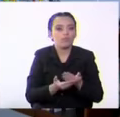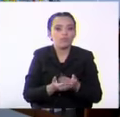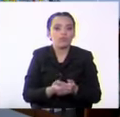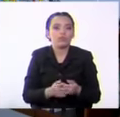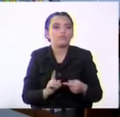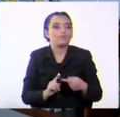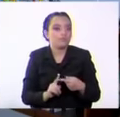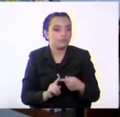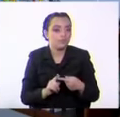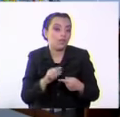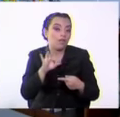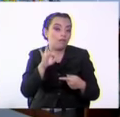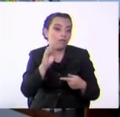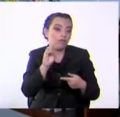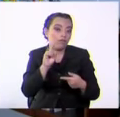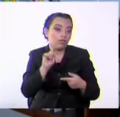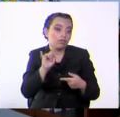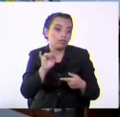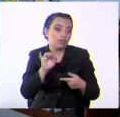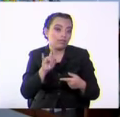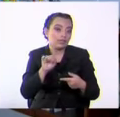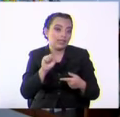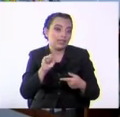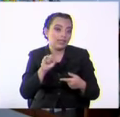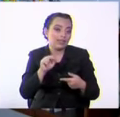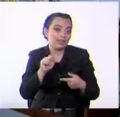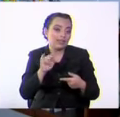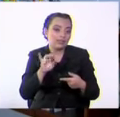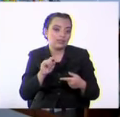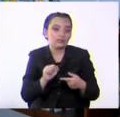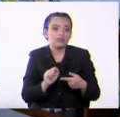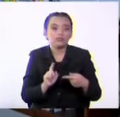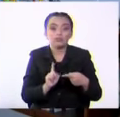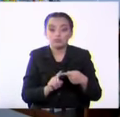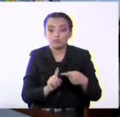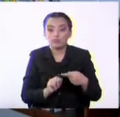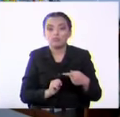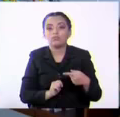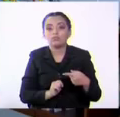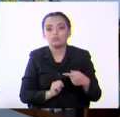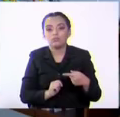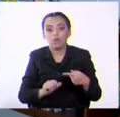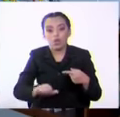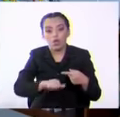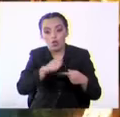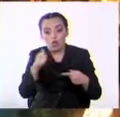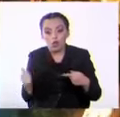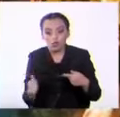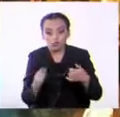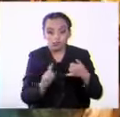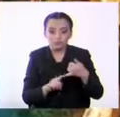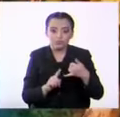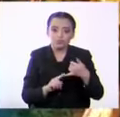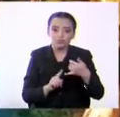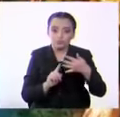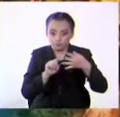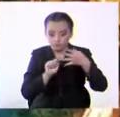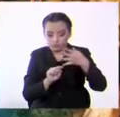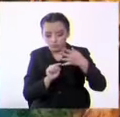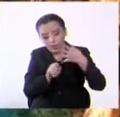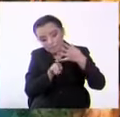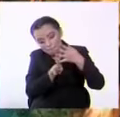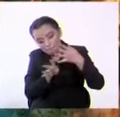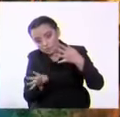otros mecanismos además. Y nos quedan dos muy importantes, por ejemplo, los ciclos de los nutrientes.